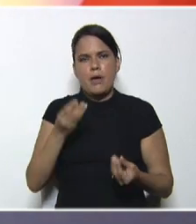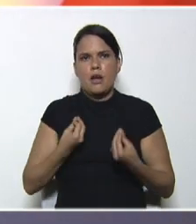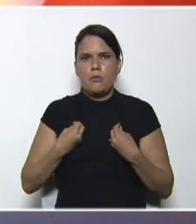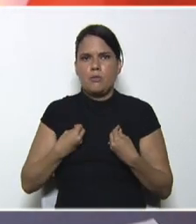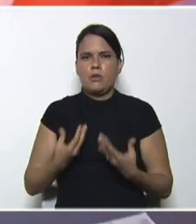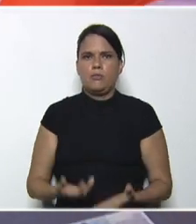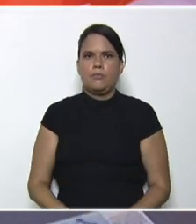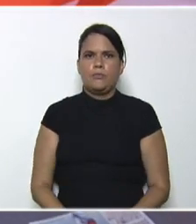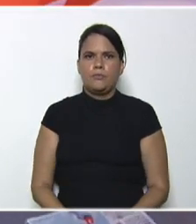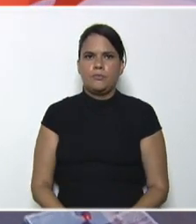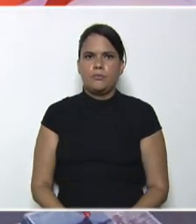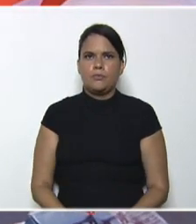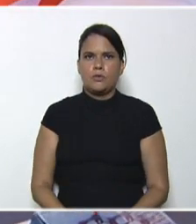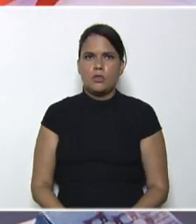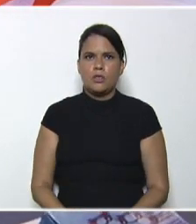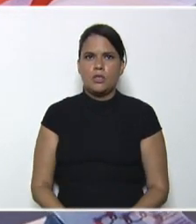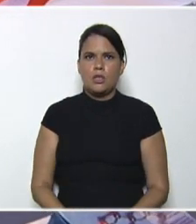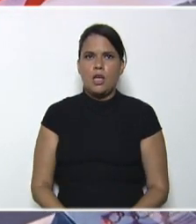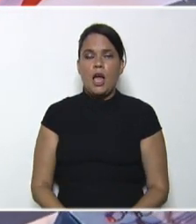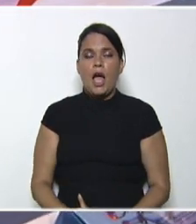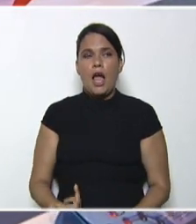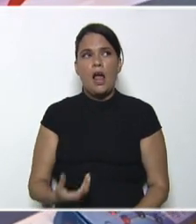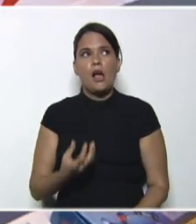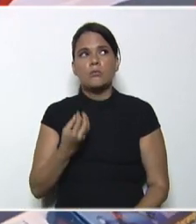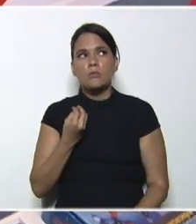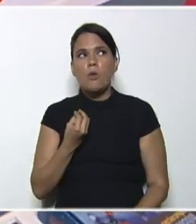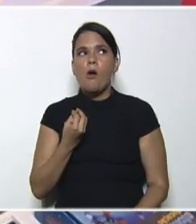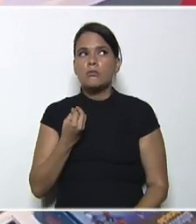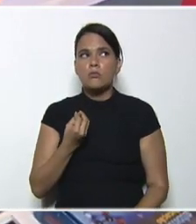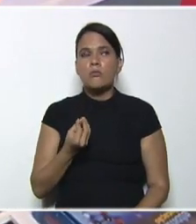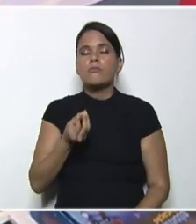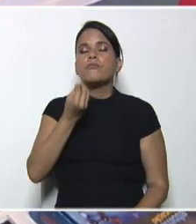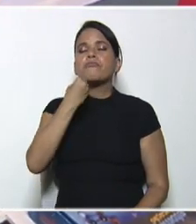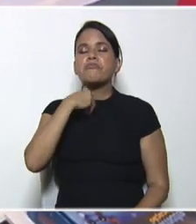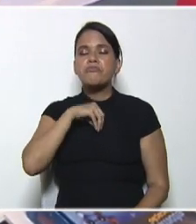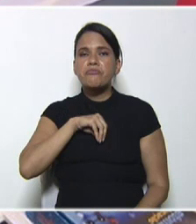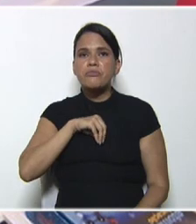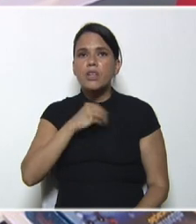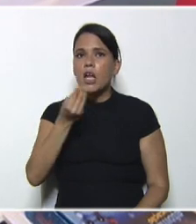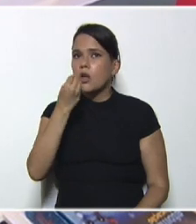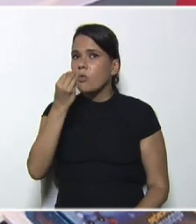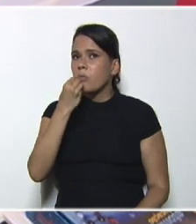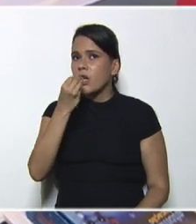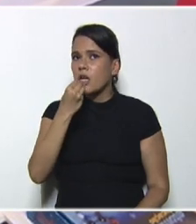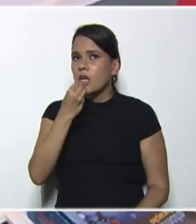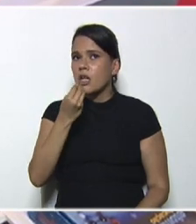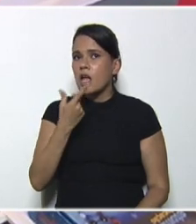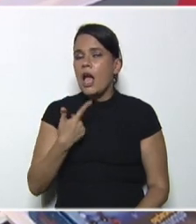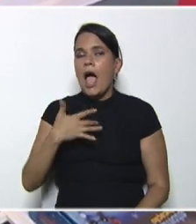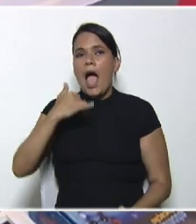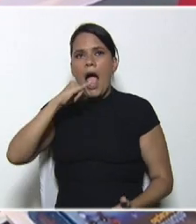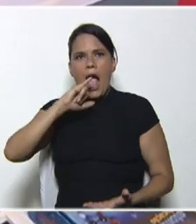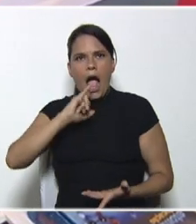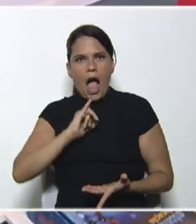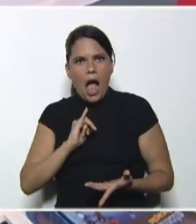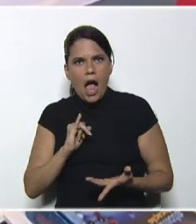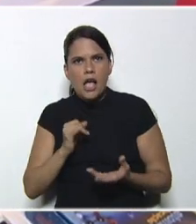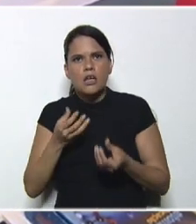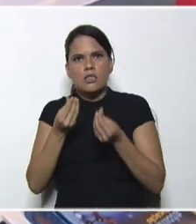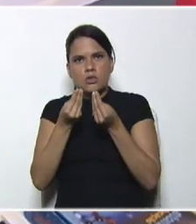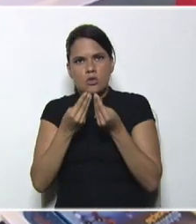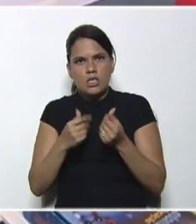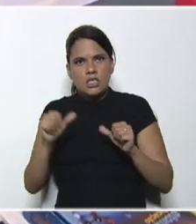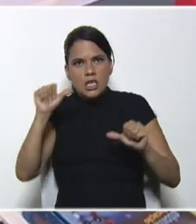¿ok? Al masticar, ¿ok?, al ingerir alimentos en la boca ocurren reacciones